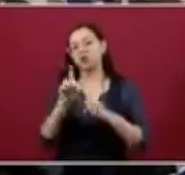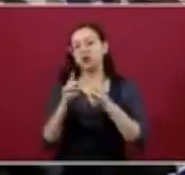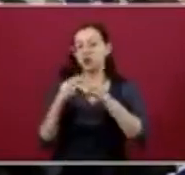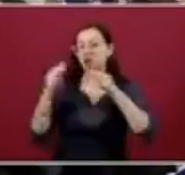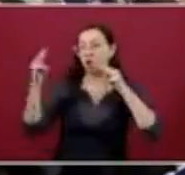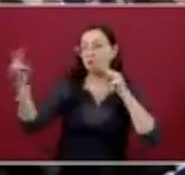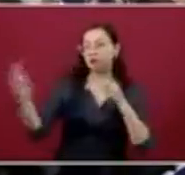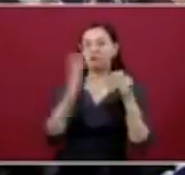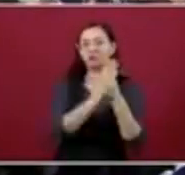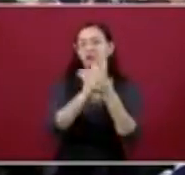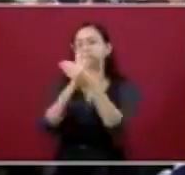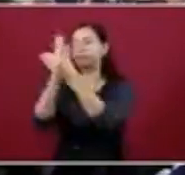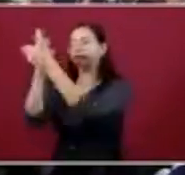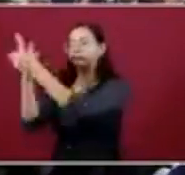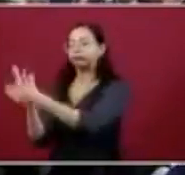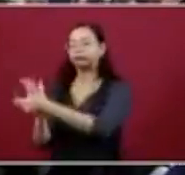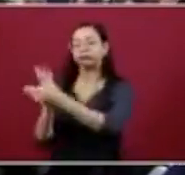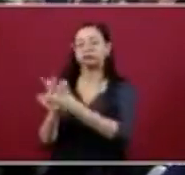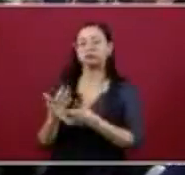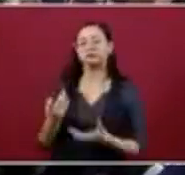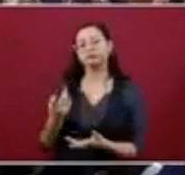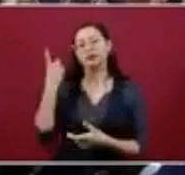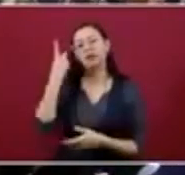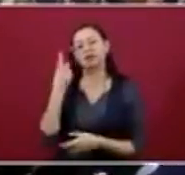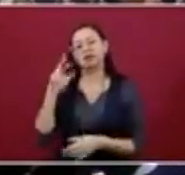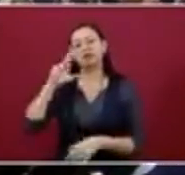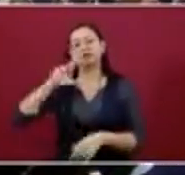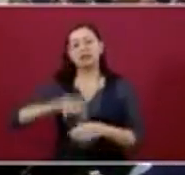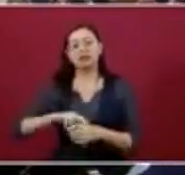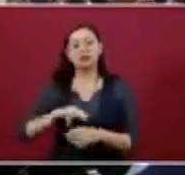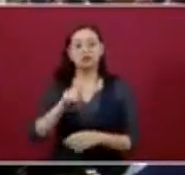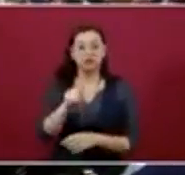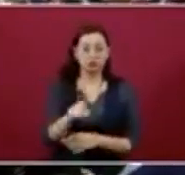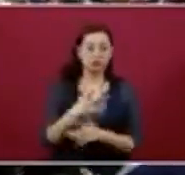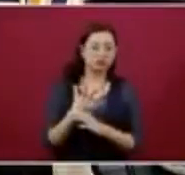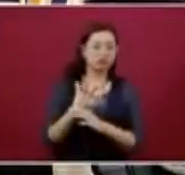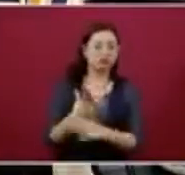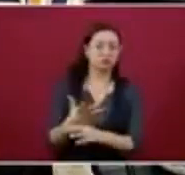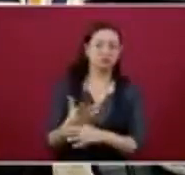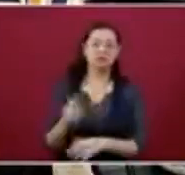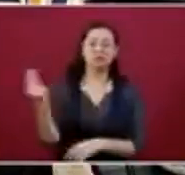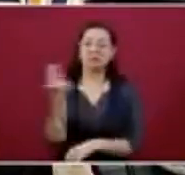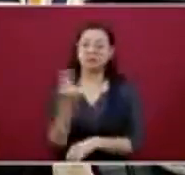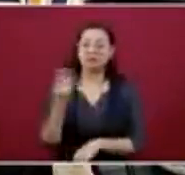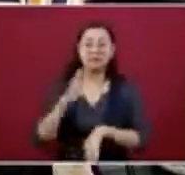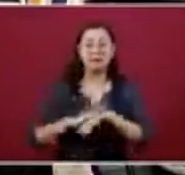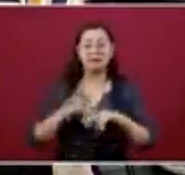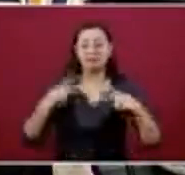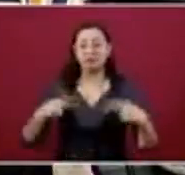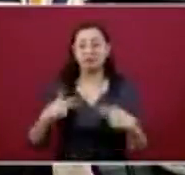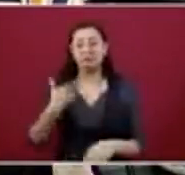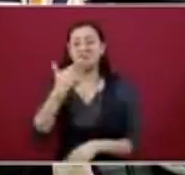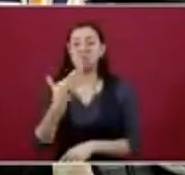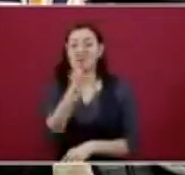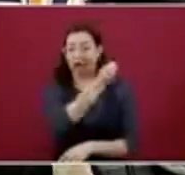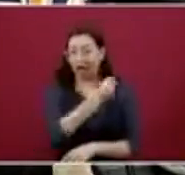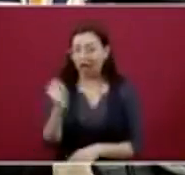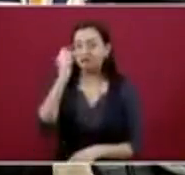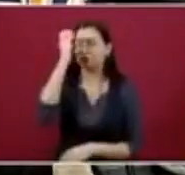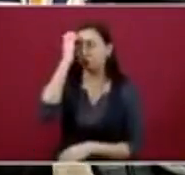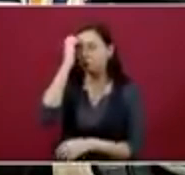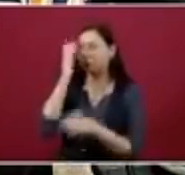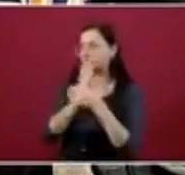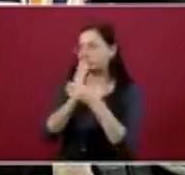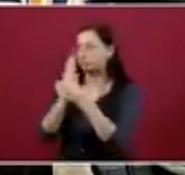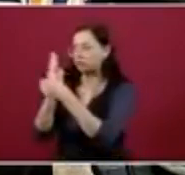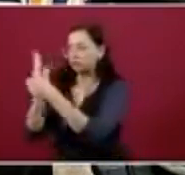documentos. El director mencionaba, se requiere gente especializada. Usted